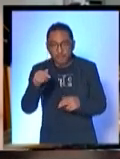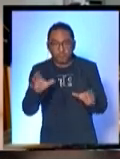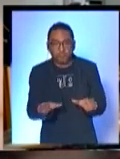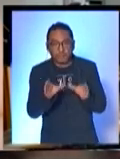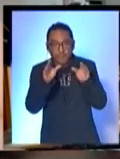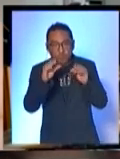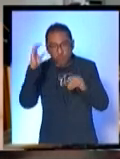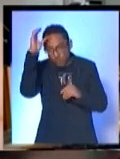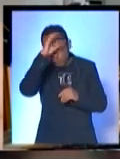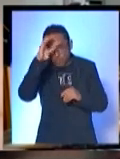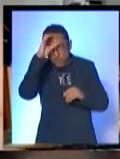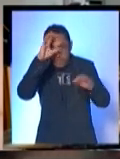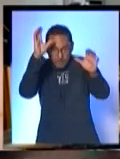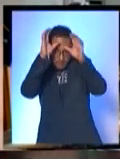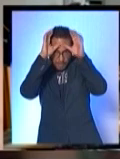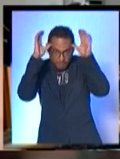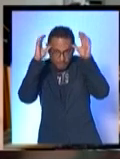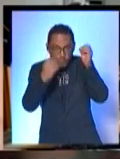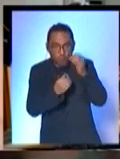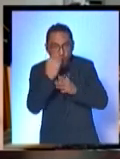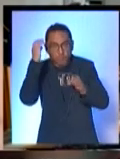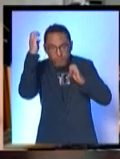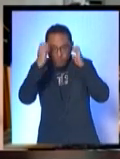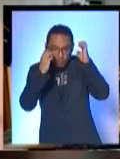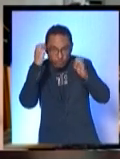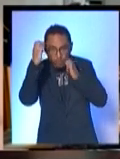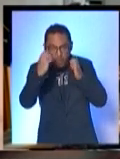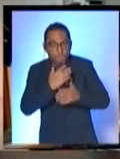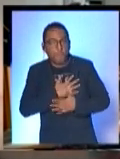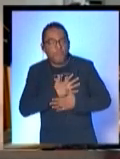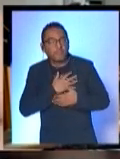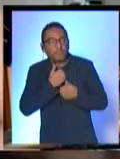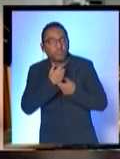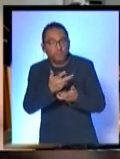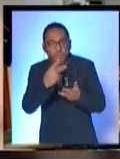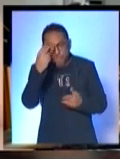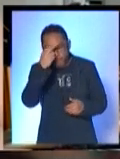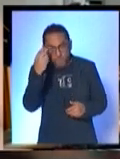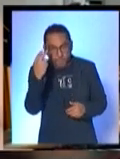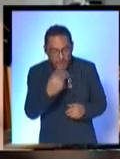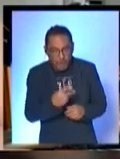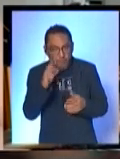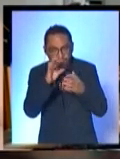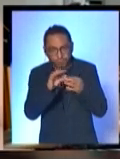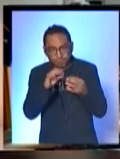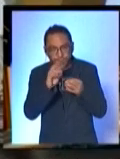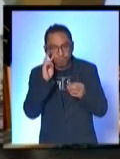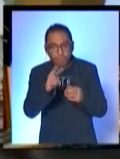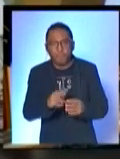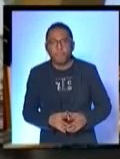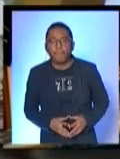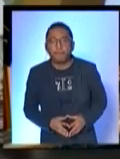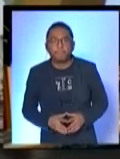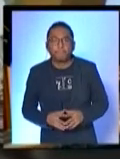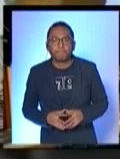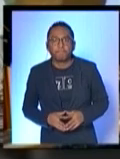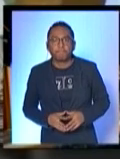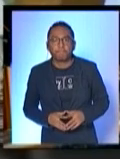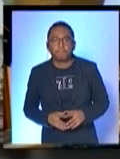Cultural Clavijero con su exposición Pasiones por México. Tenemos todos los detalles.